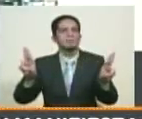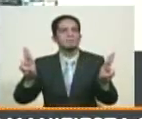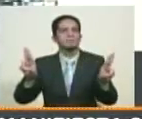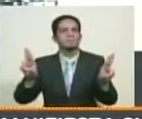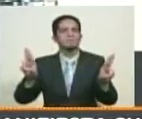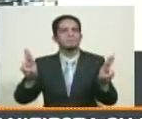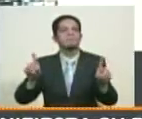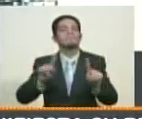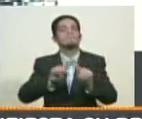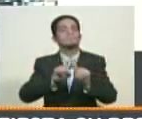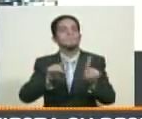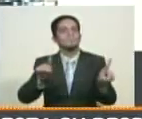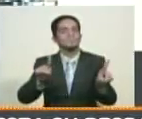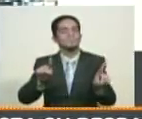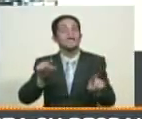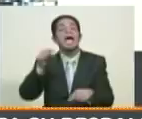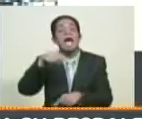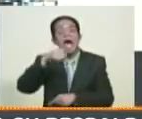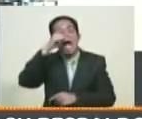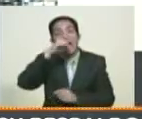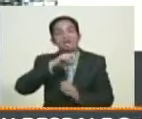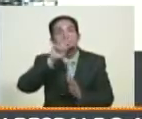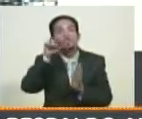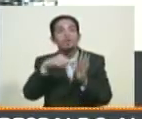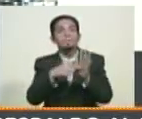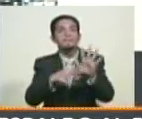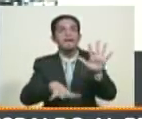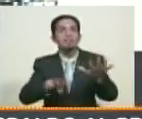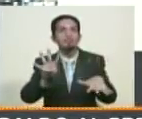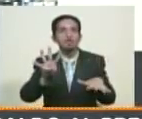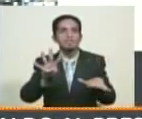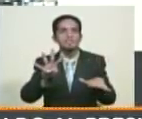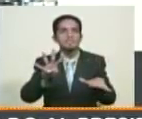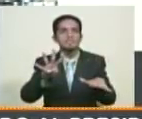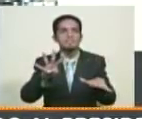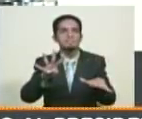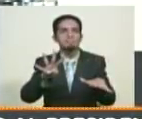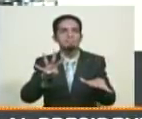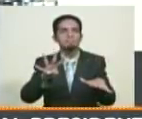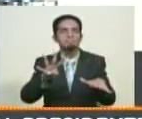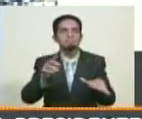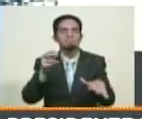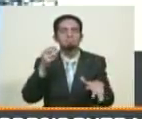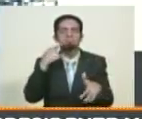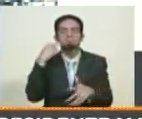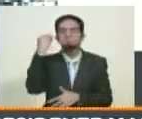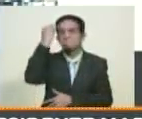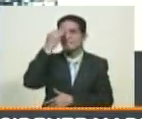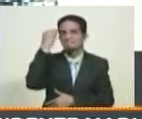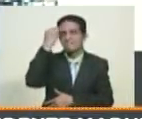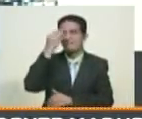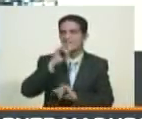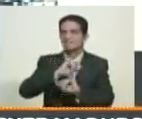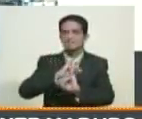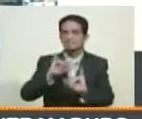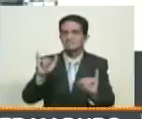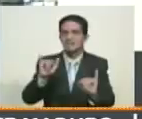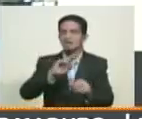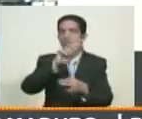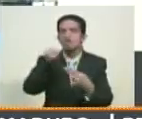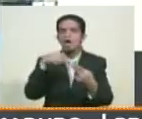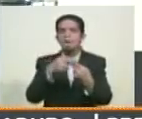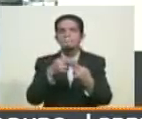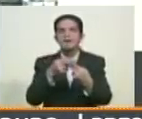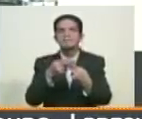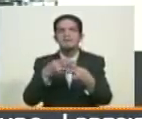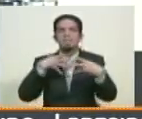Sin embargo, a partir de ese año 2014, cuando todo pudiera haberse entendido que esa no era la vía, puesto que